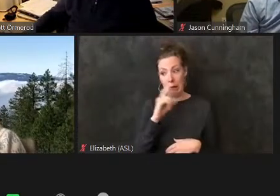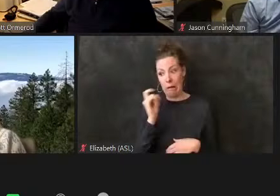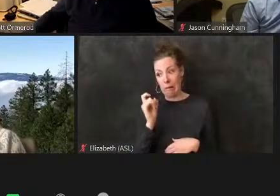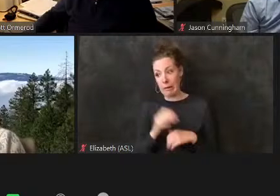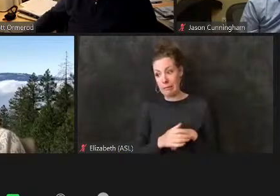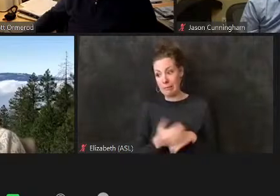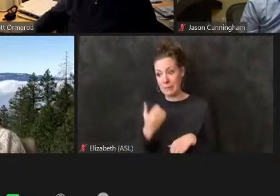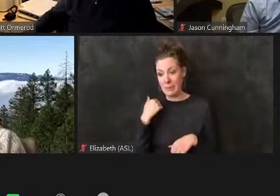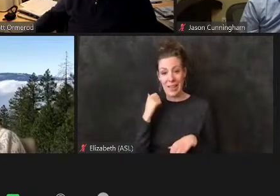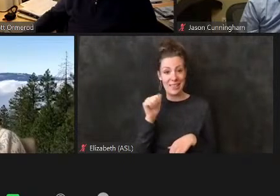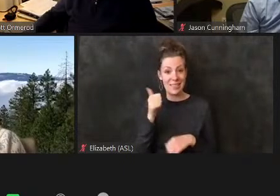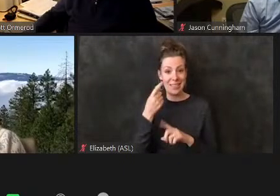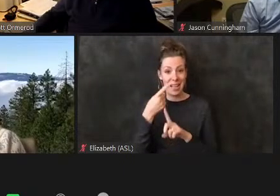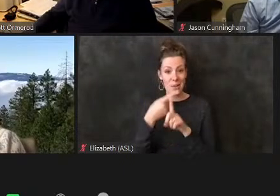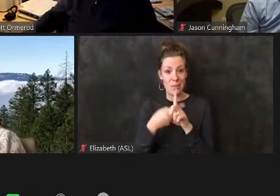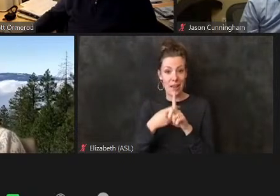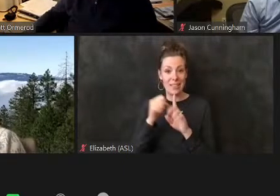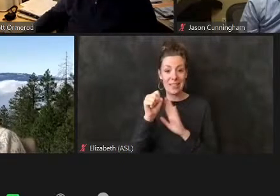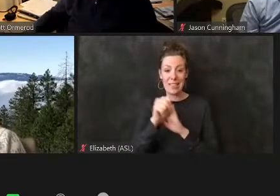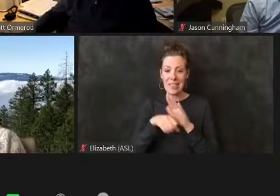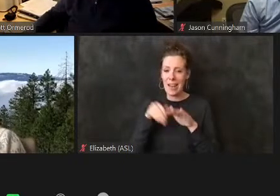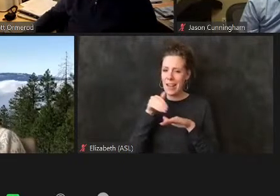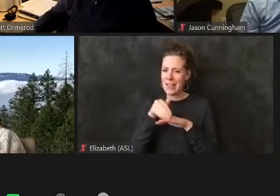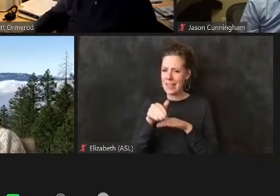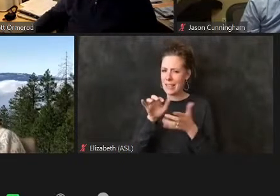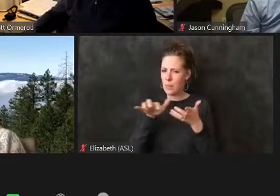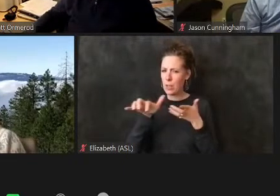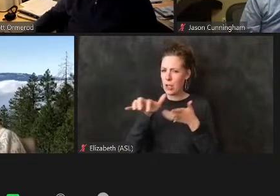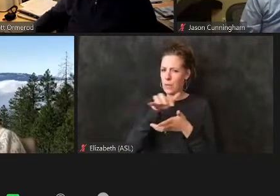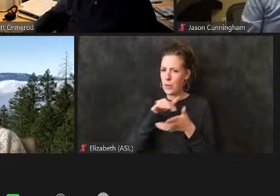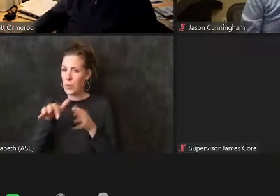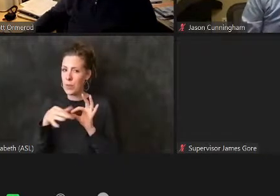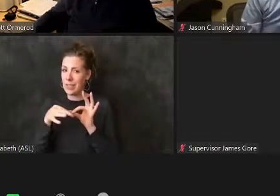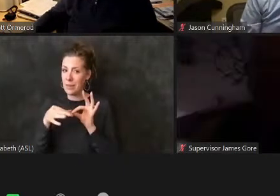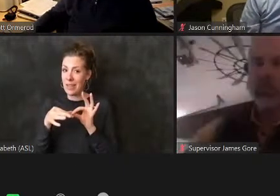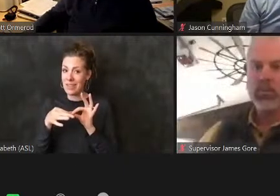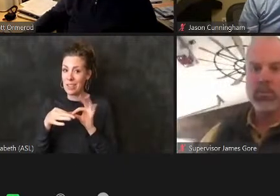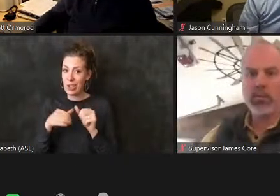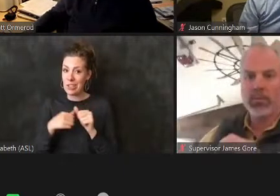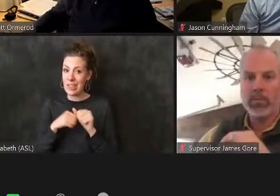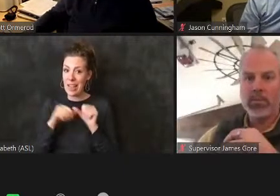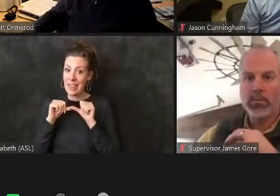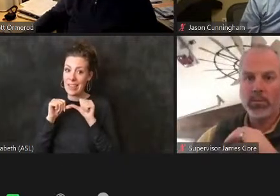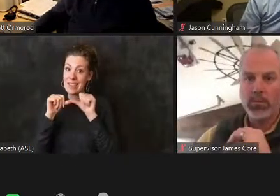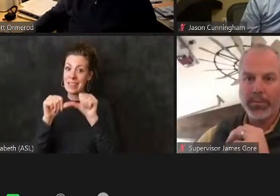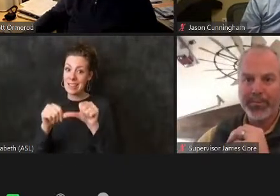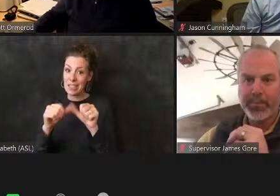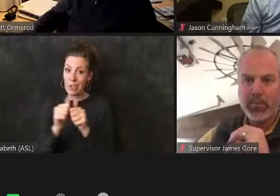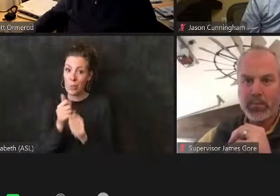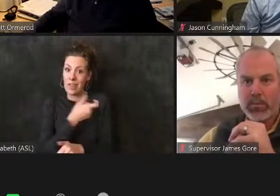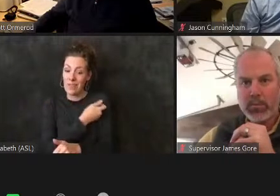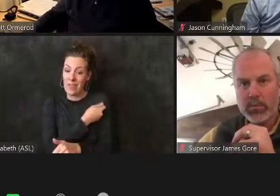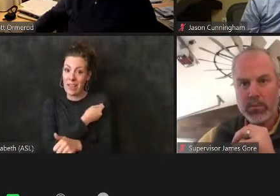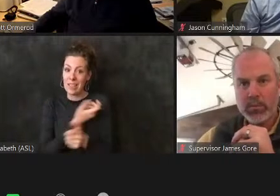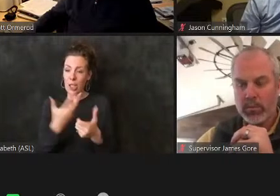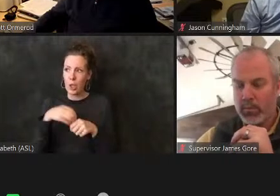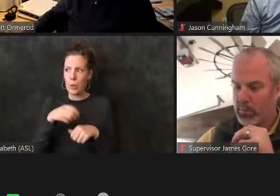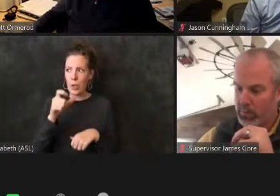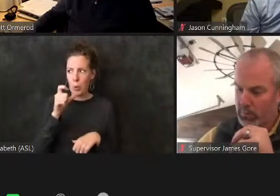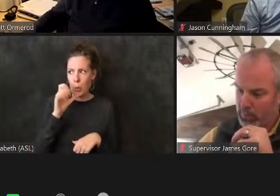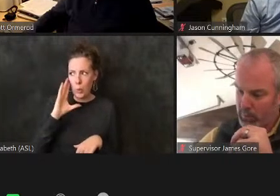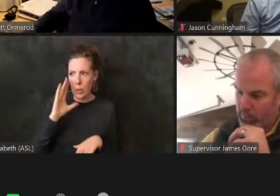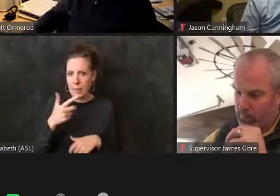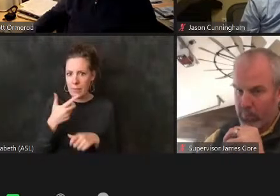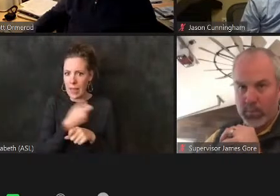months, the state has... Por los últimos 10 meses, el Estado ha mandado mensajes un poquito muy confusos, ¿verdad? Que ha